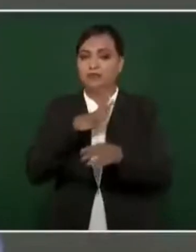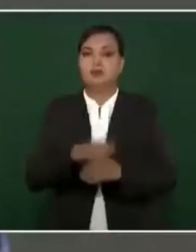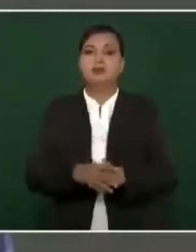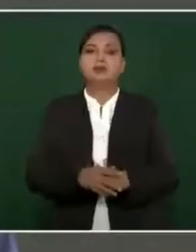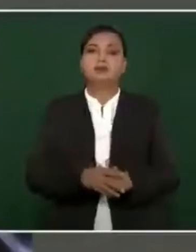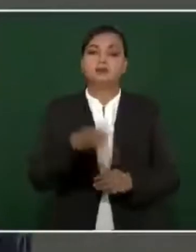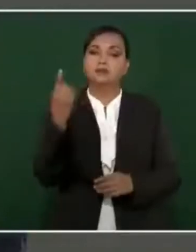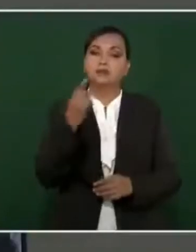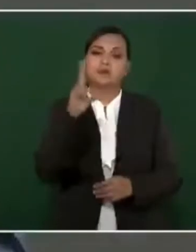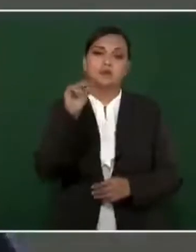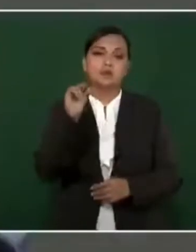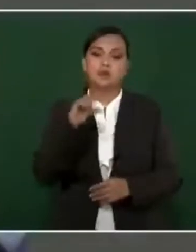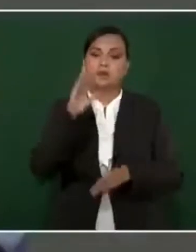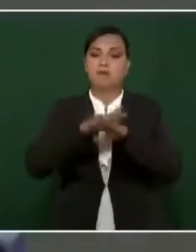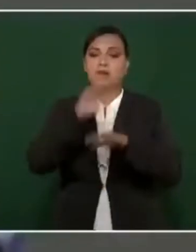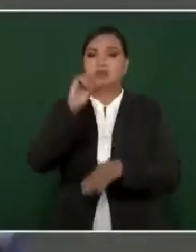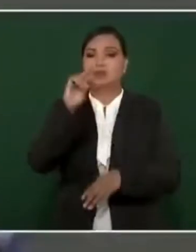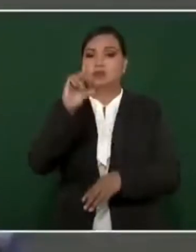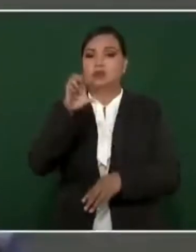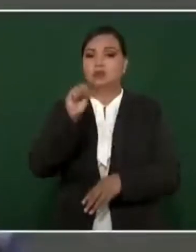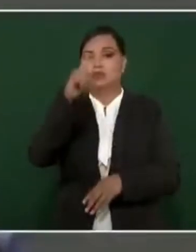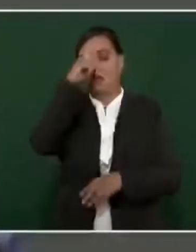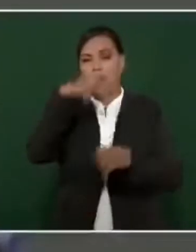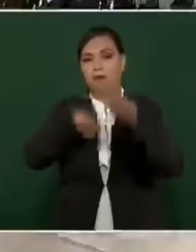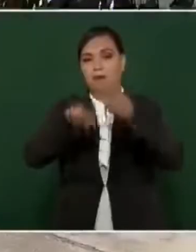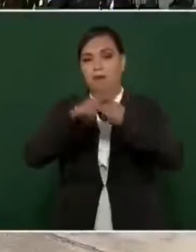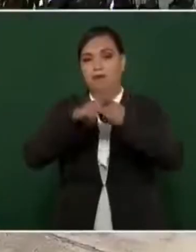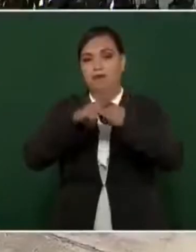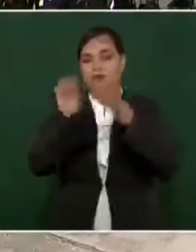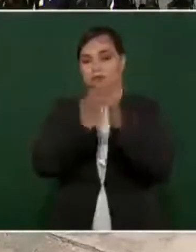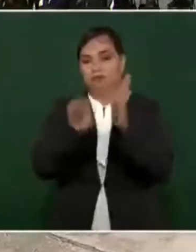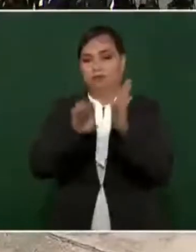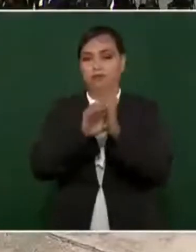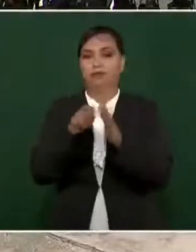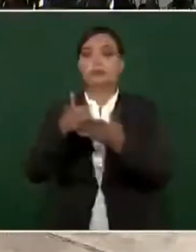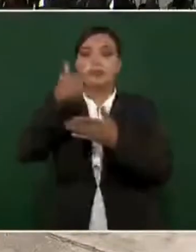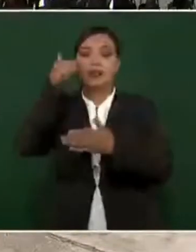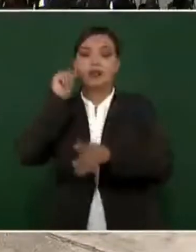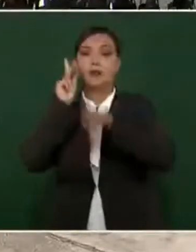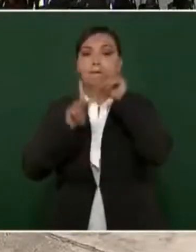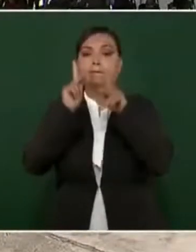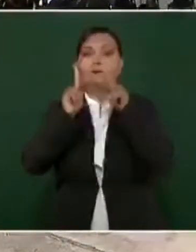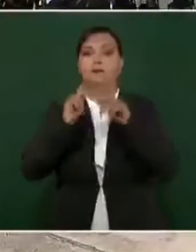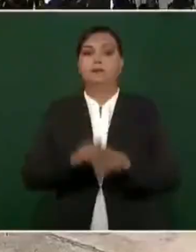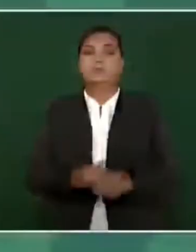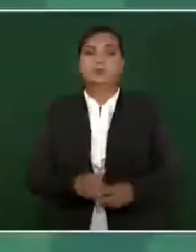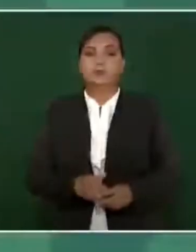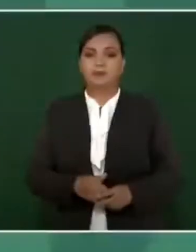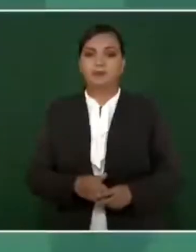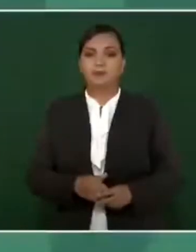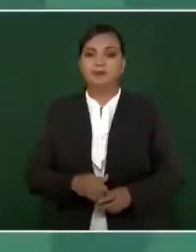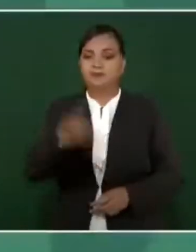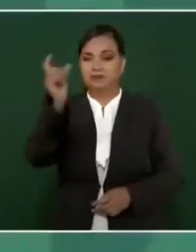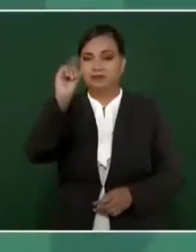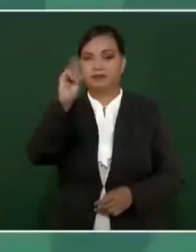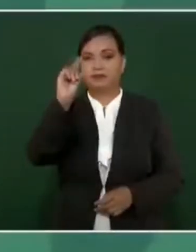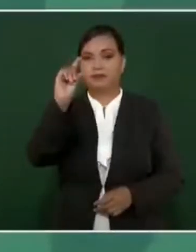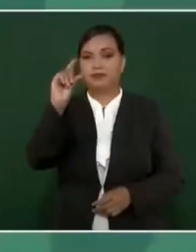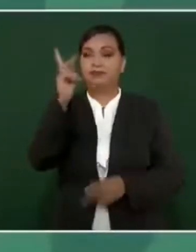Ayer lo comentaba. Cuando se viene la pandemia y se